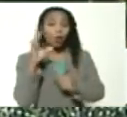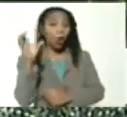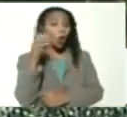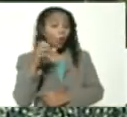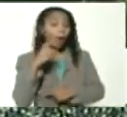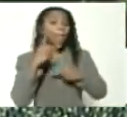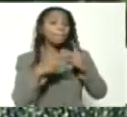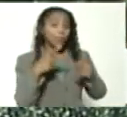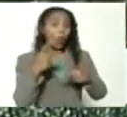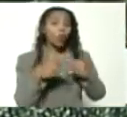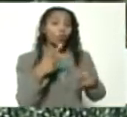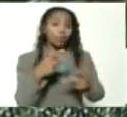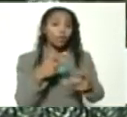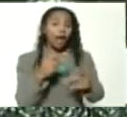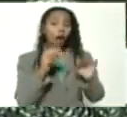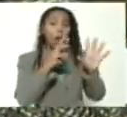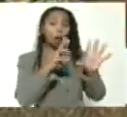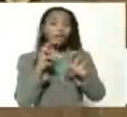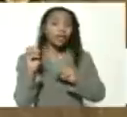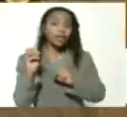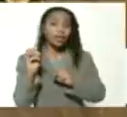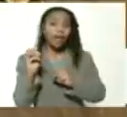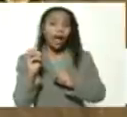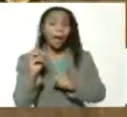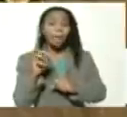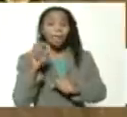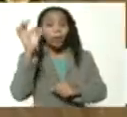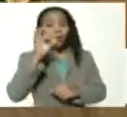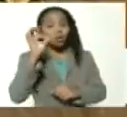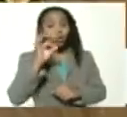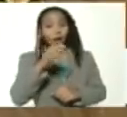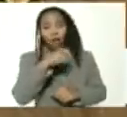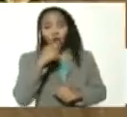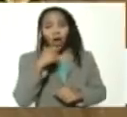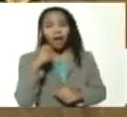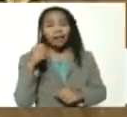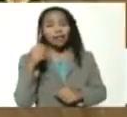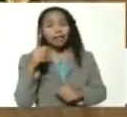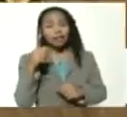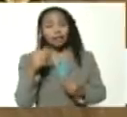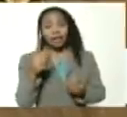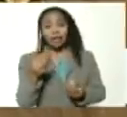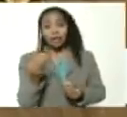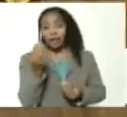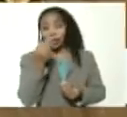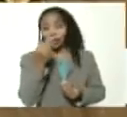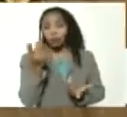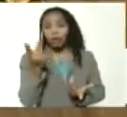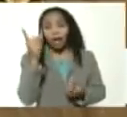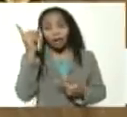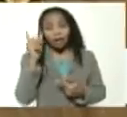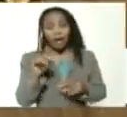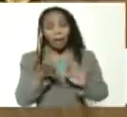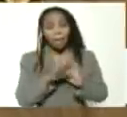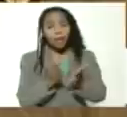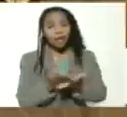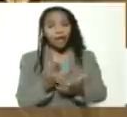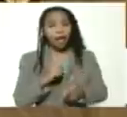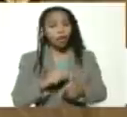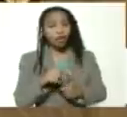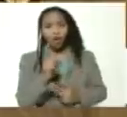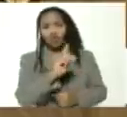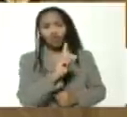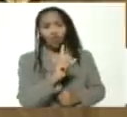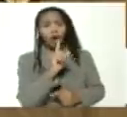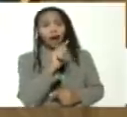produce casi el 80% de la droga que se consume en el planeta, de la cocaína, entonces no es un narcoestado,